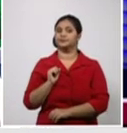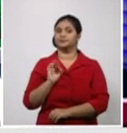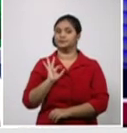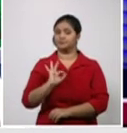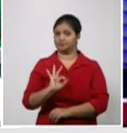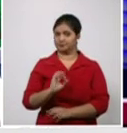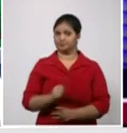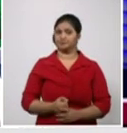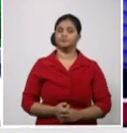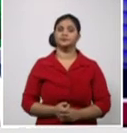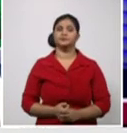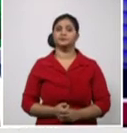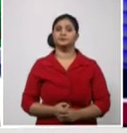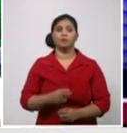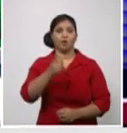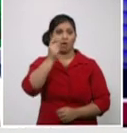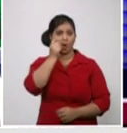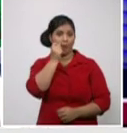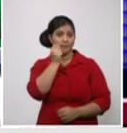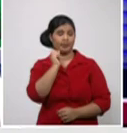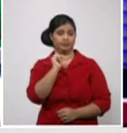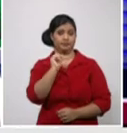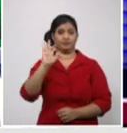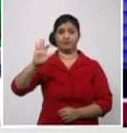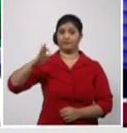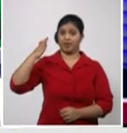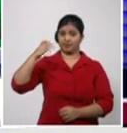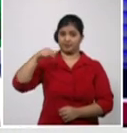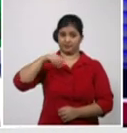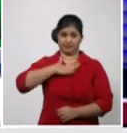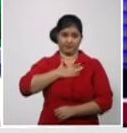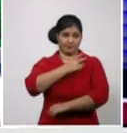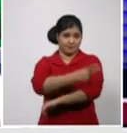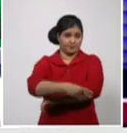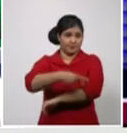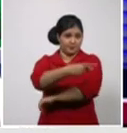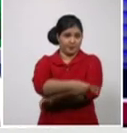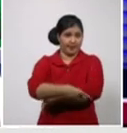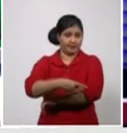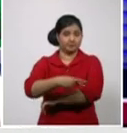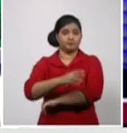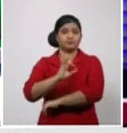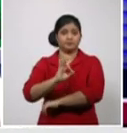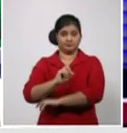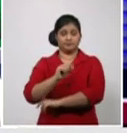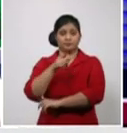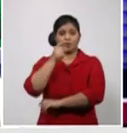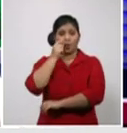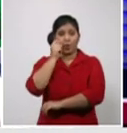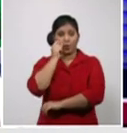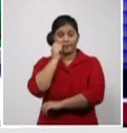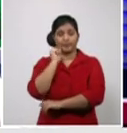que el francés, los primeros que dije son importados, y el francés y el jamaicano